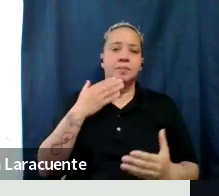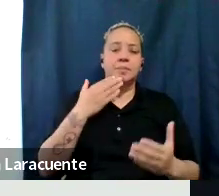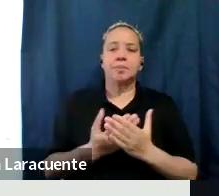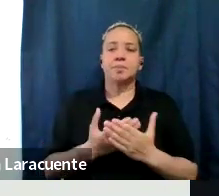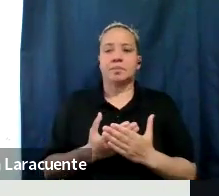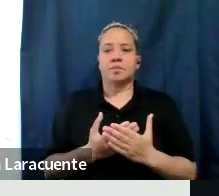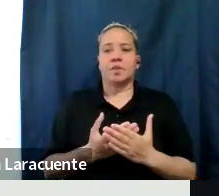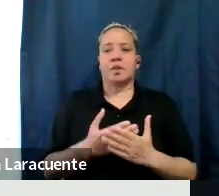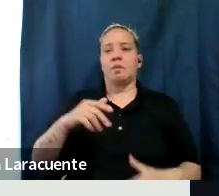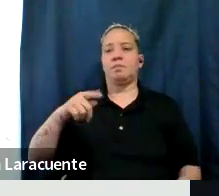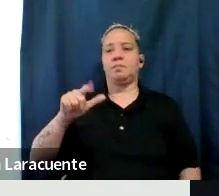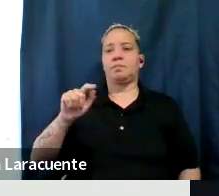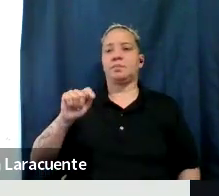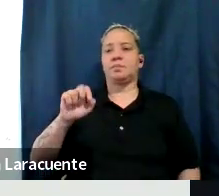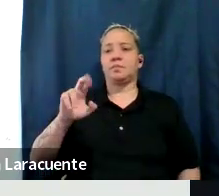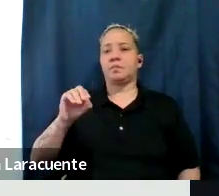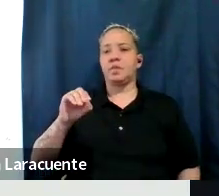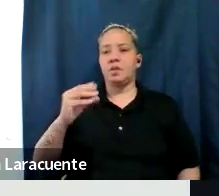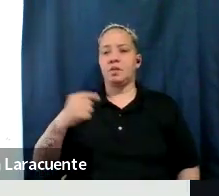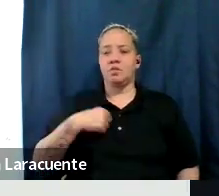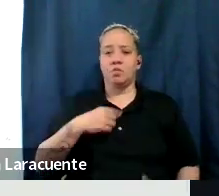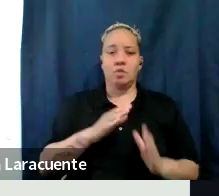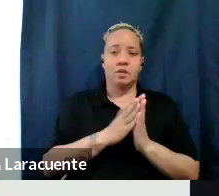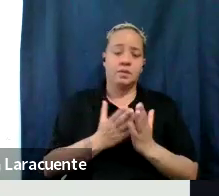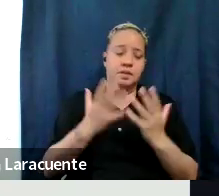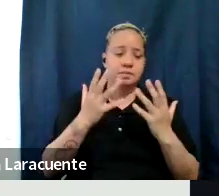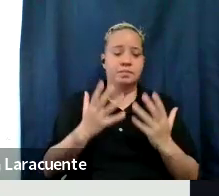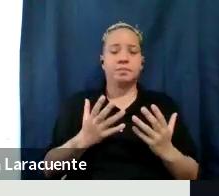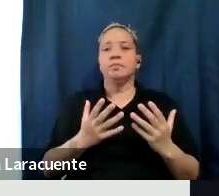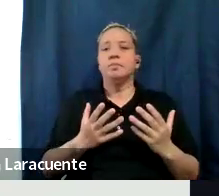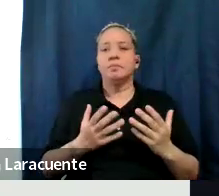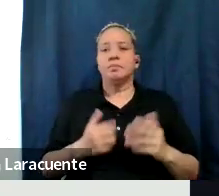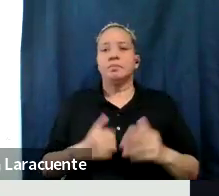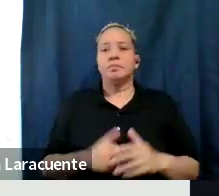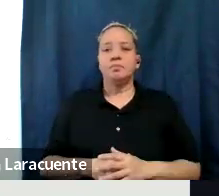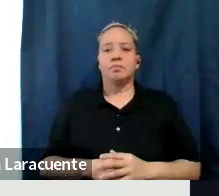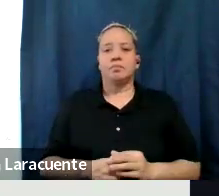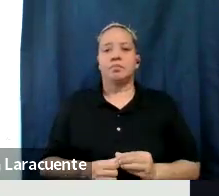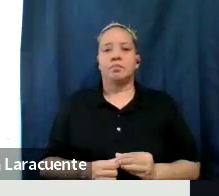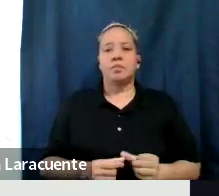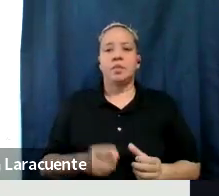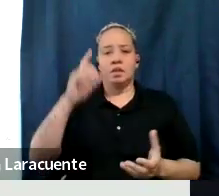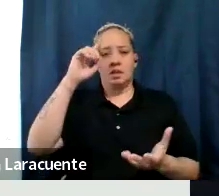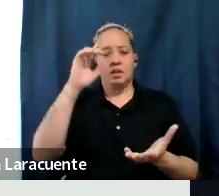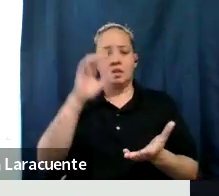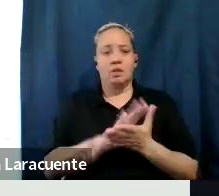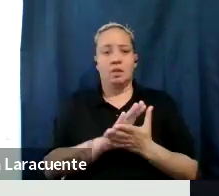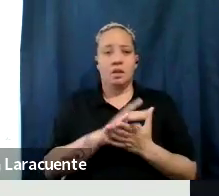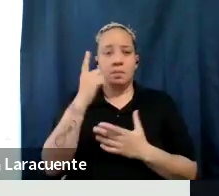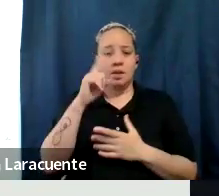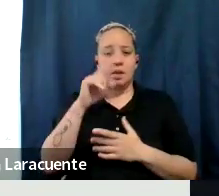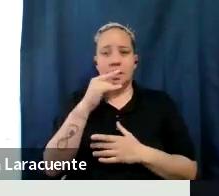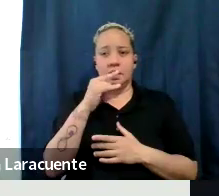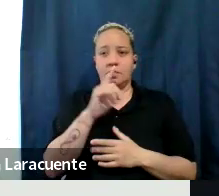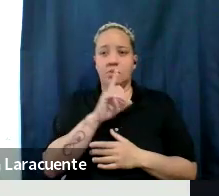como Platero y yo, que es un libro que desafortunadamente se creyó que era para niños, cuando en realidad